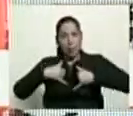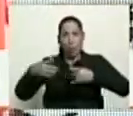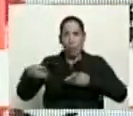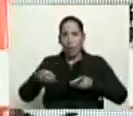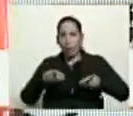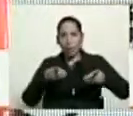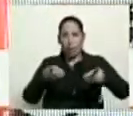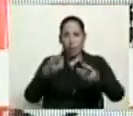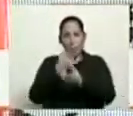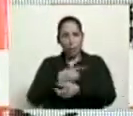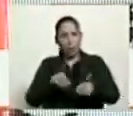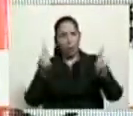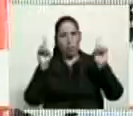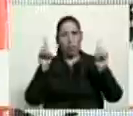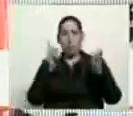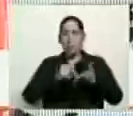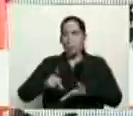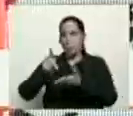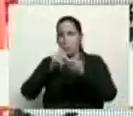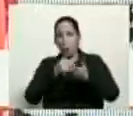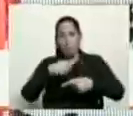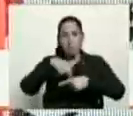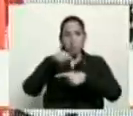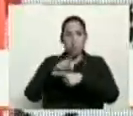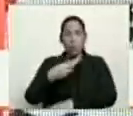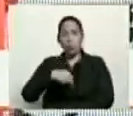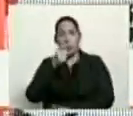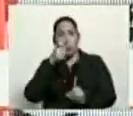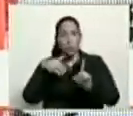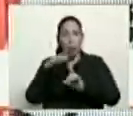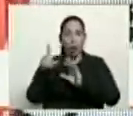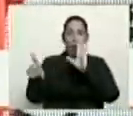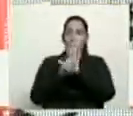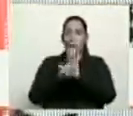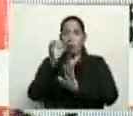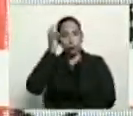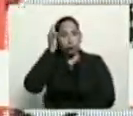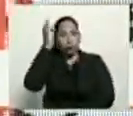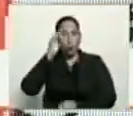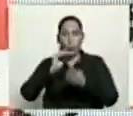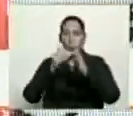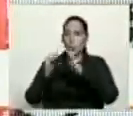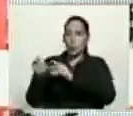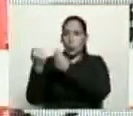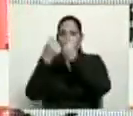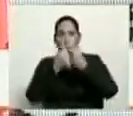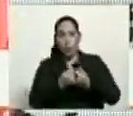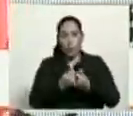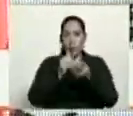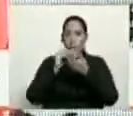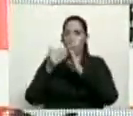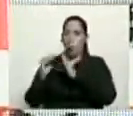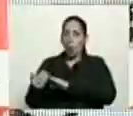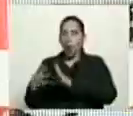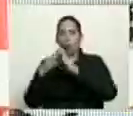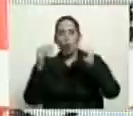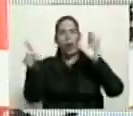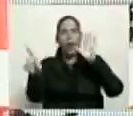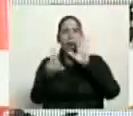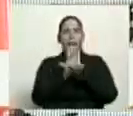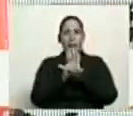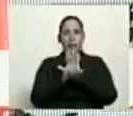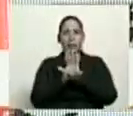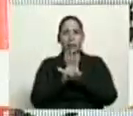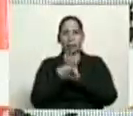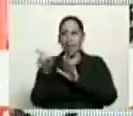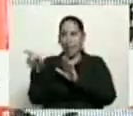a la democracia participativa y protagónica de nuestro pueblo, en la ley de los consejos comunales, de economía comunal. Todas esas leyes fueron